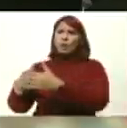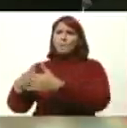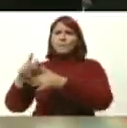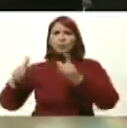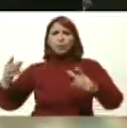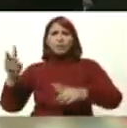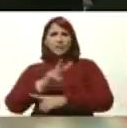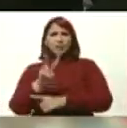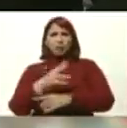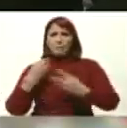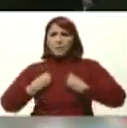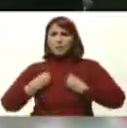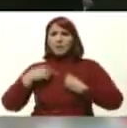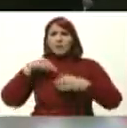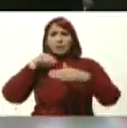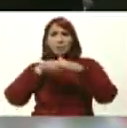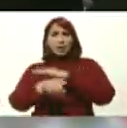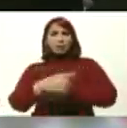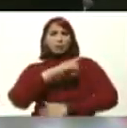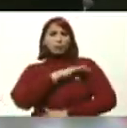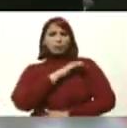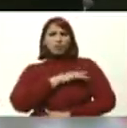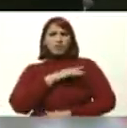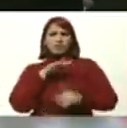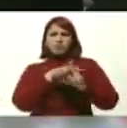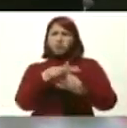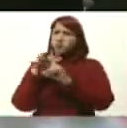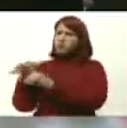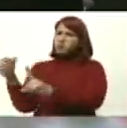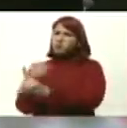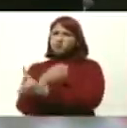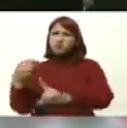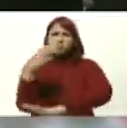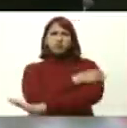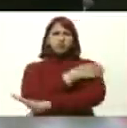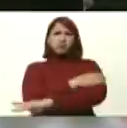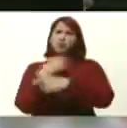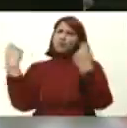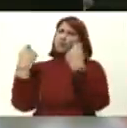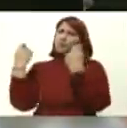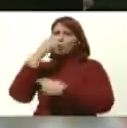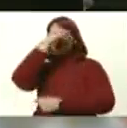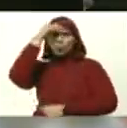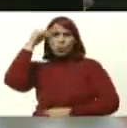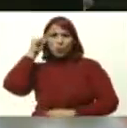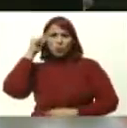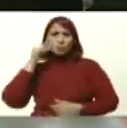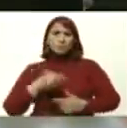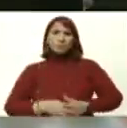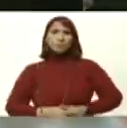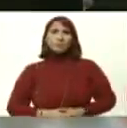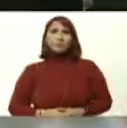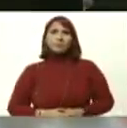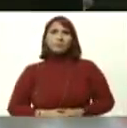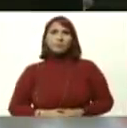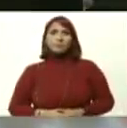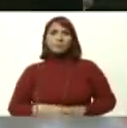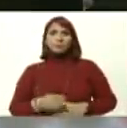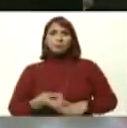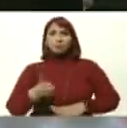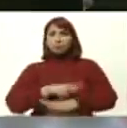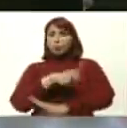en Chile. Una xenofobia de la derecha promovida por Julio Borges y por la extrema